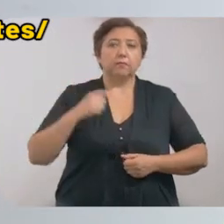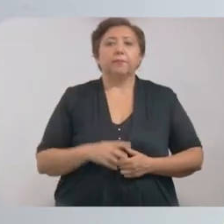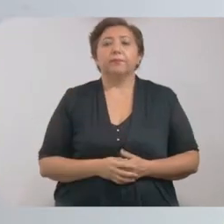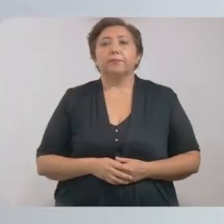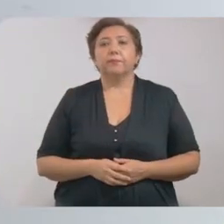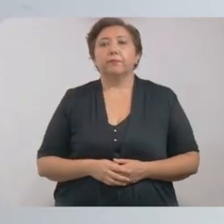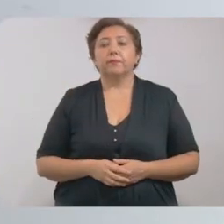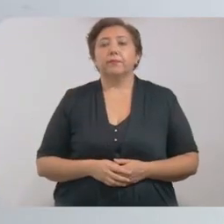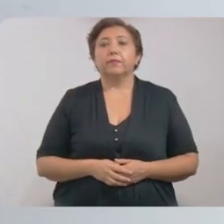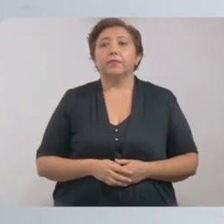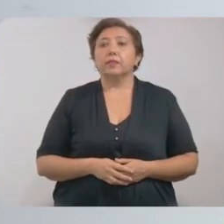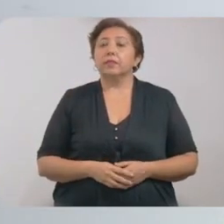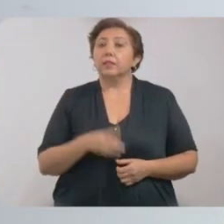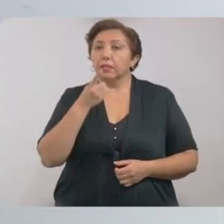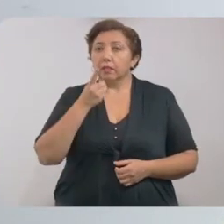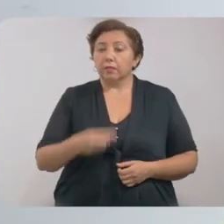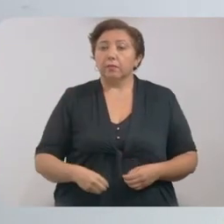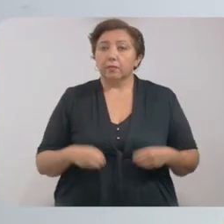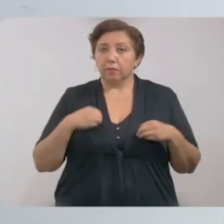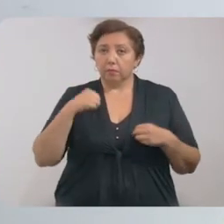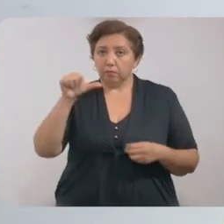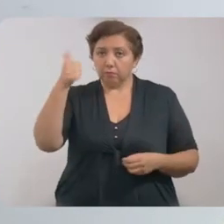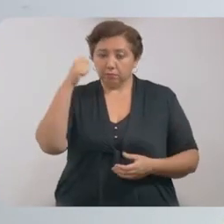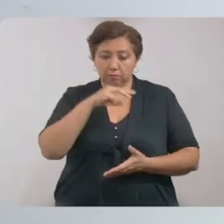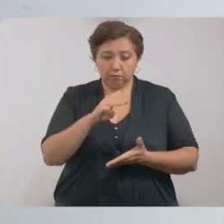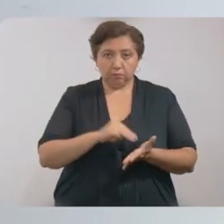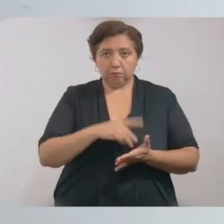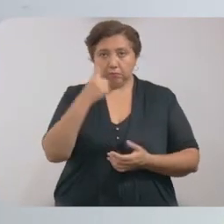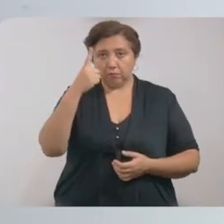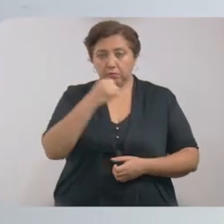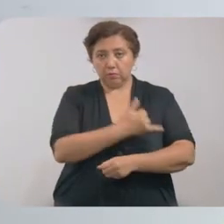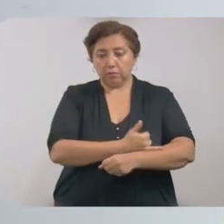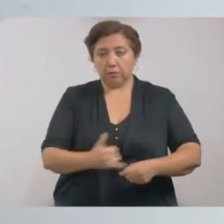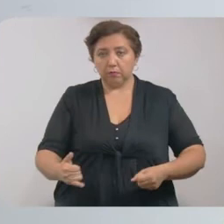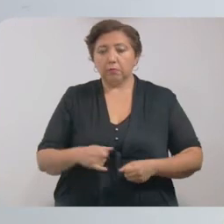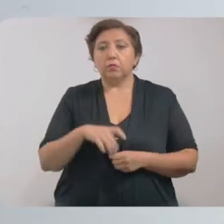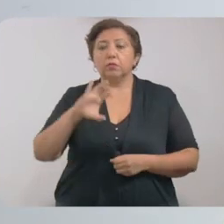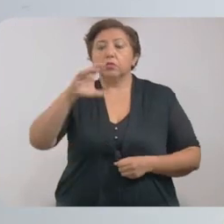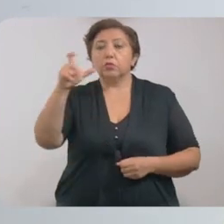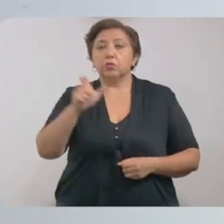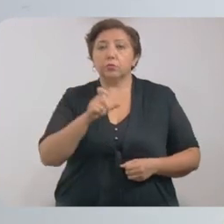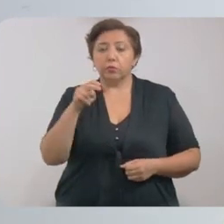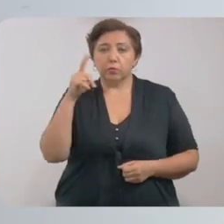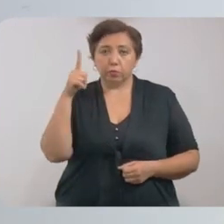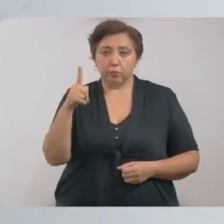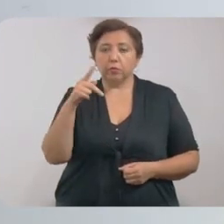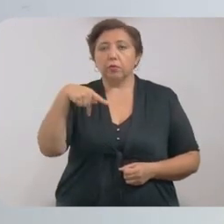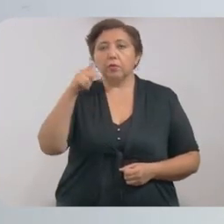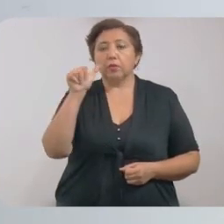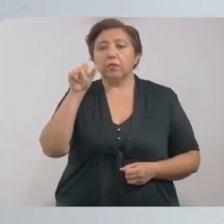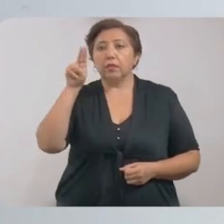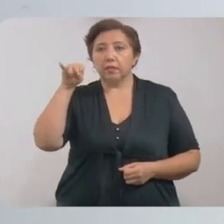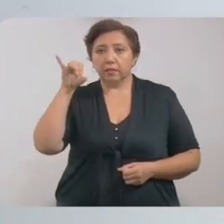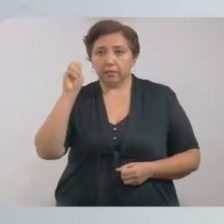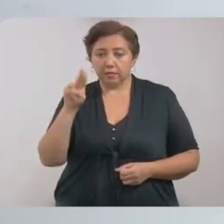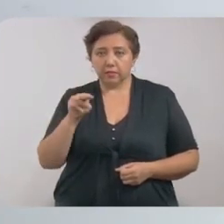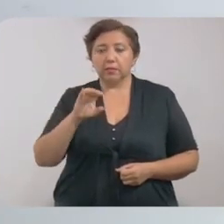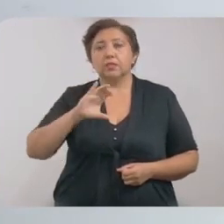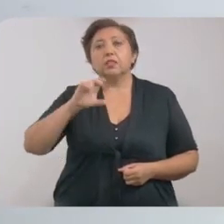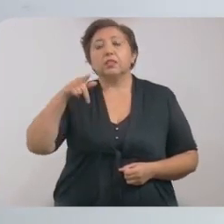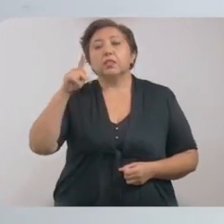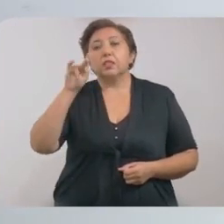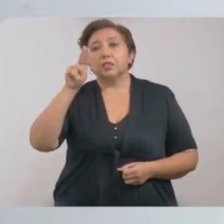inmunosupresión. Residían 11 de ellos en Mérida, uno en Izamal, uno en Chicxulú Pueblo, uno en Canacín, uno